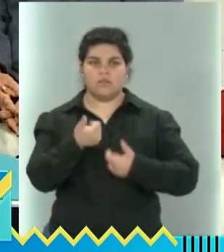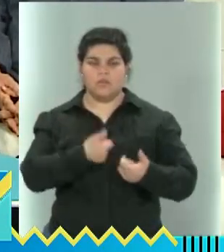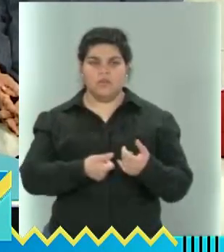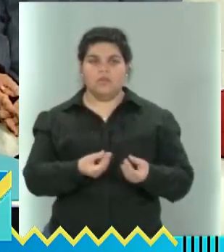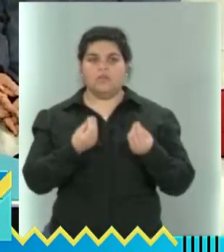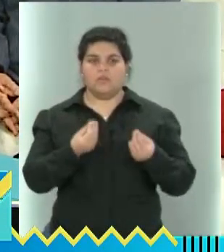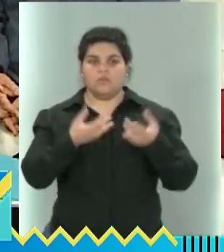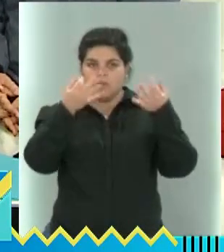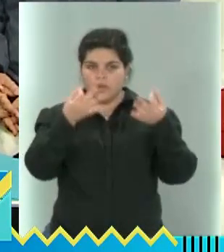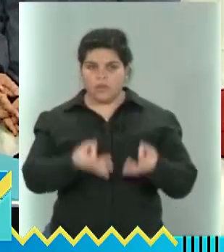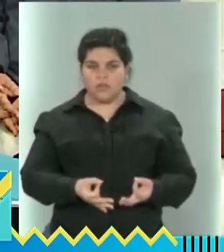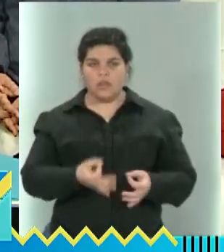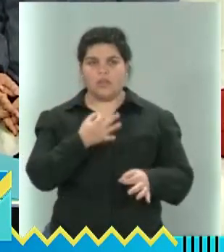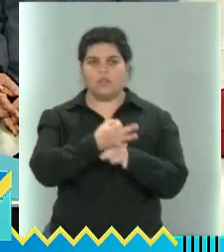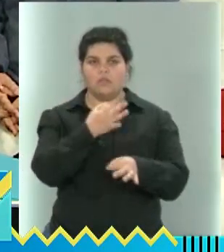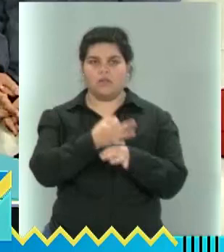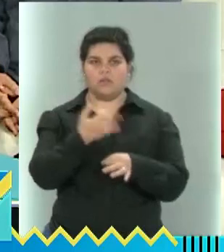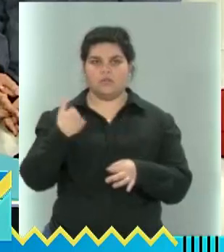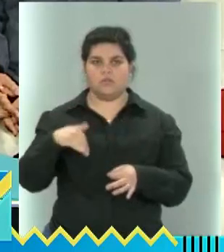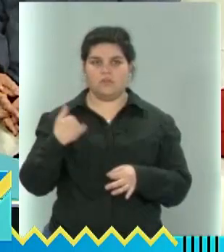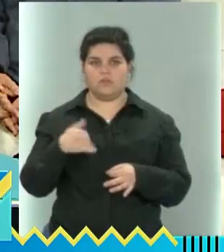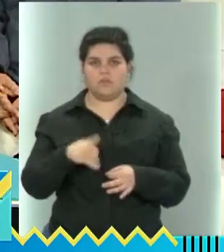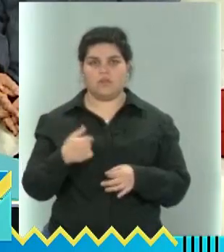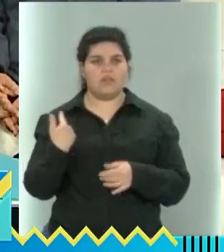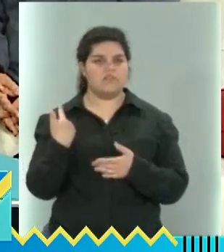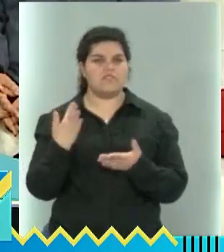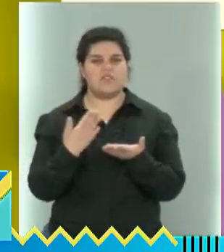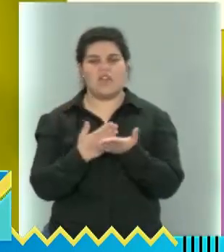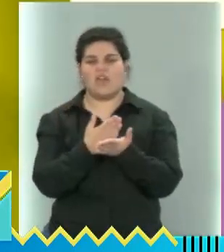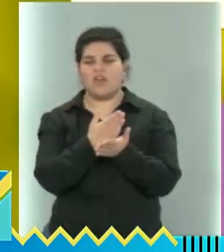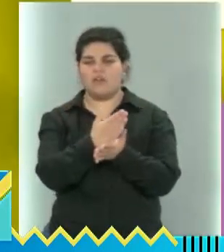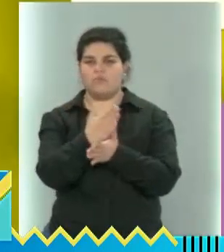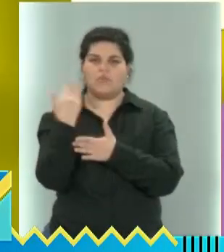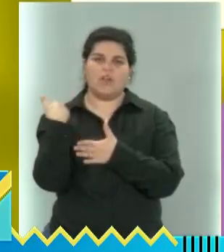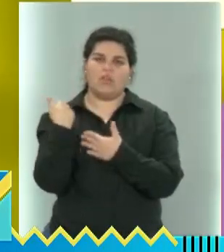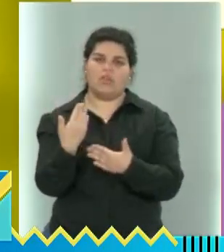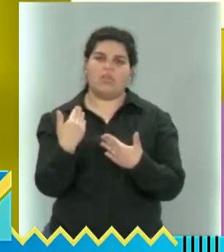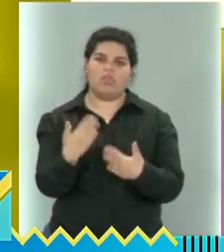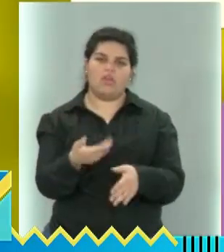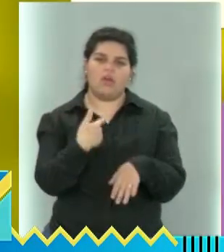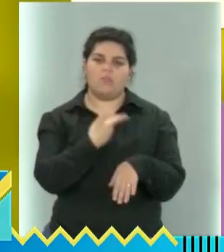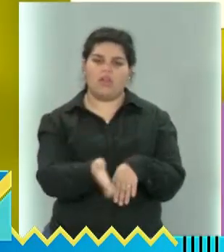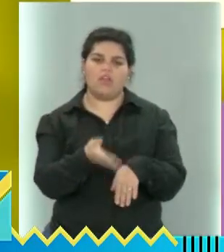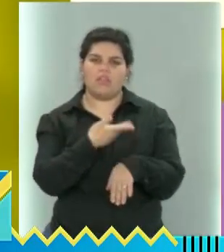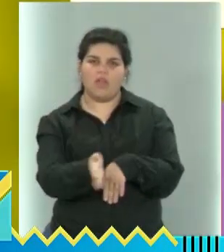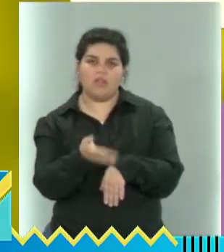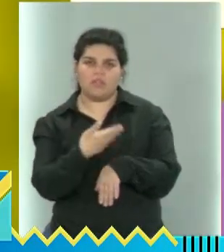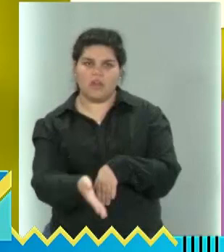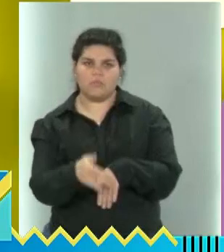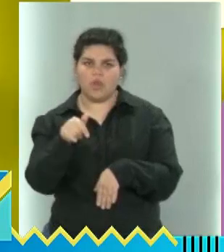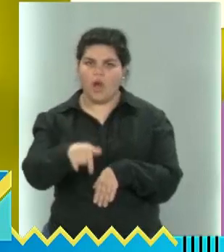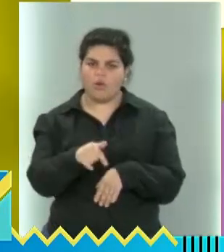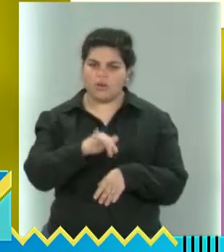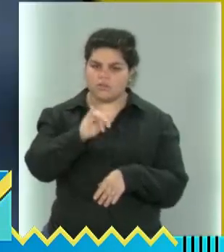esta calidad de la educación argentina que se ponderó durante muchísimo tiempo, pero en estos últimos años quizás empezó a